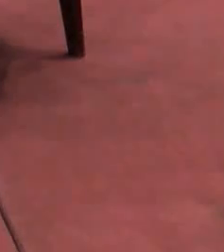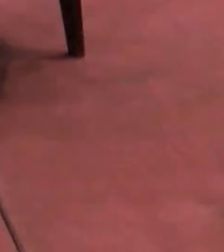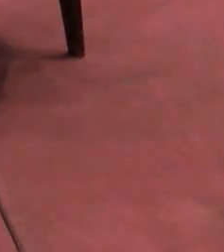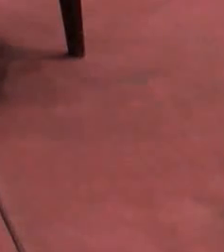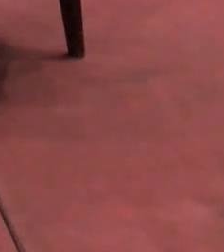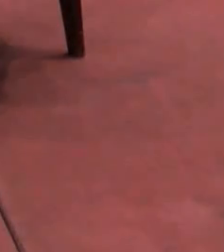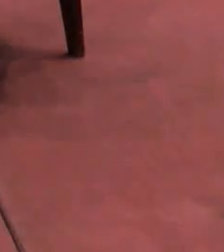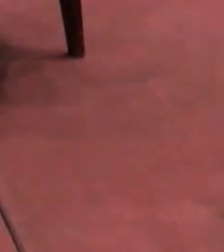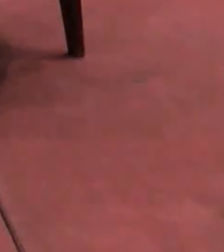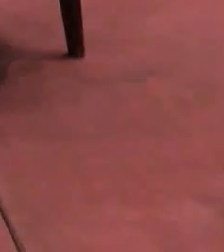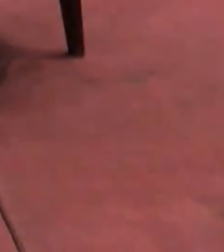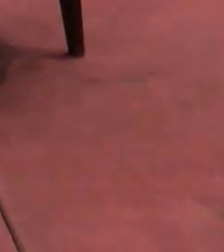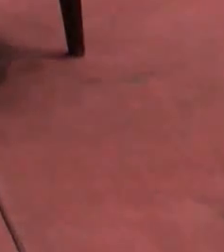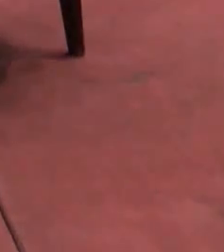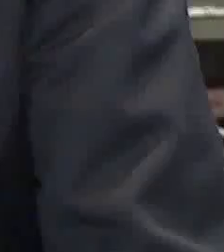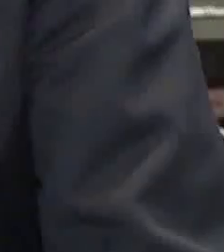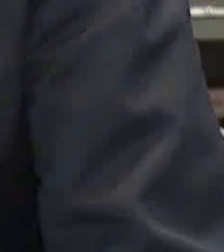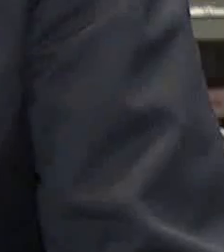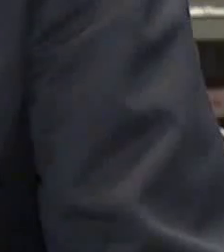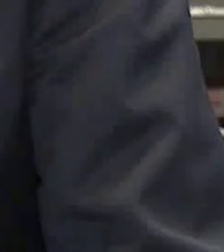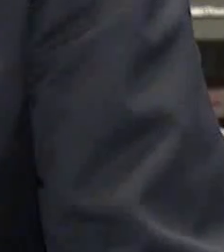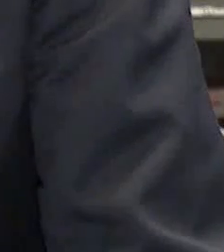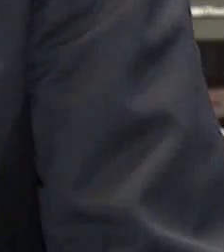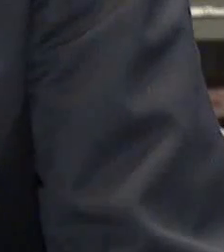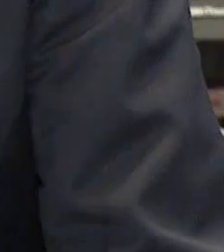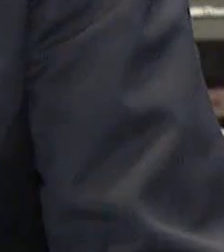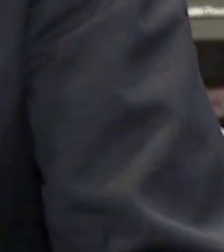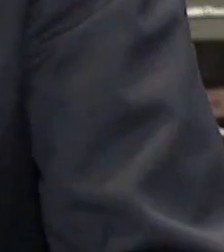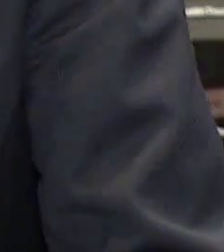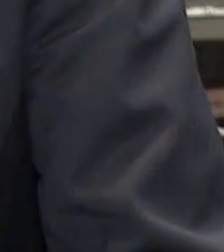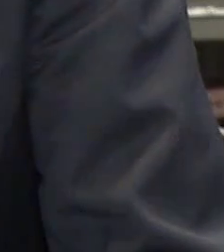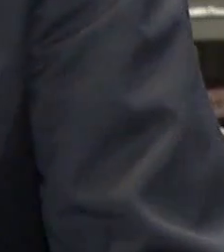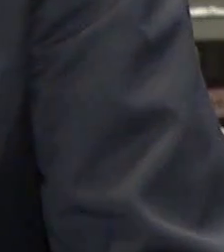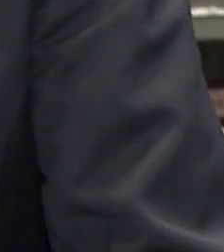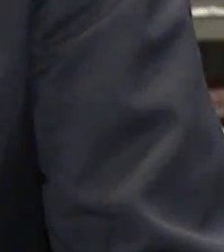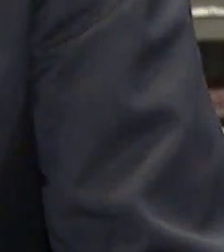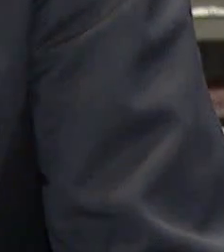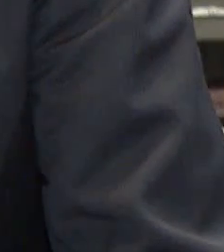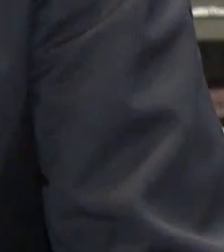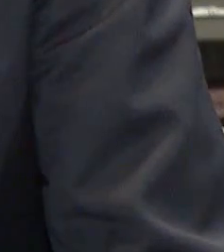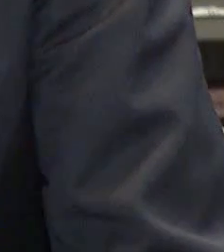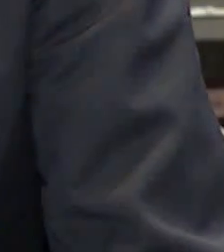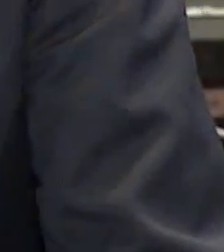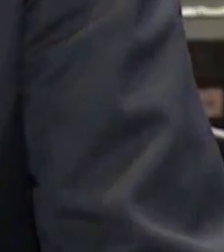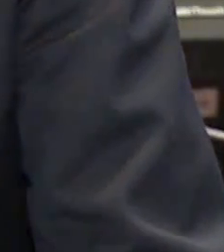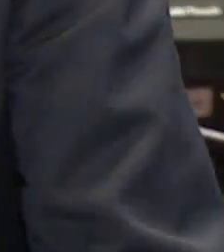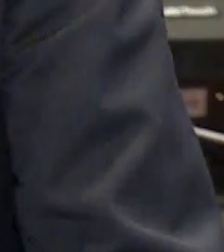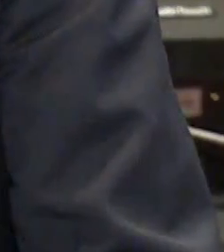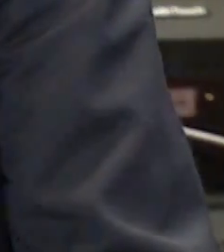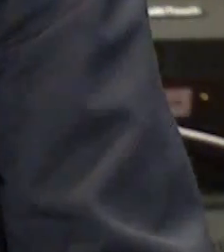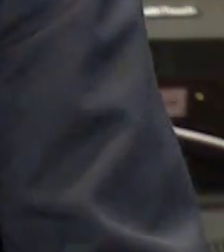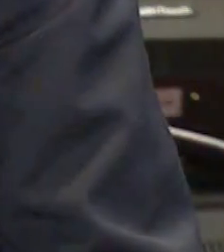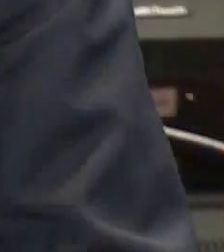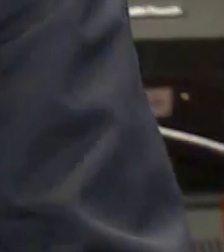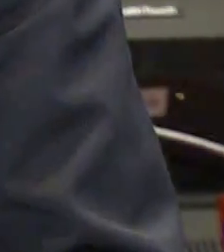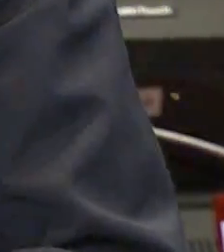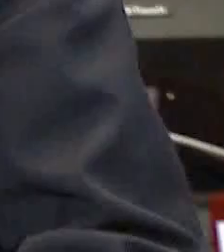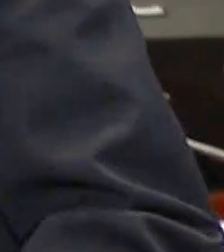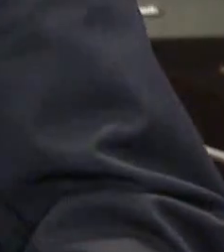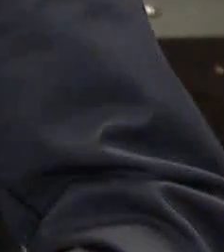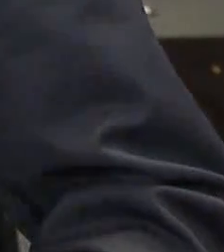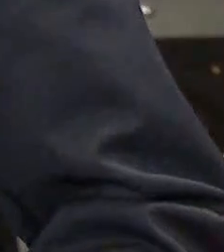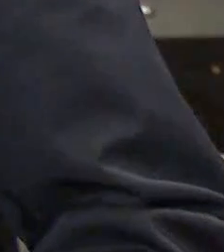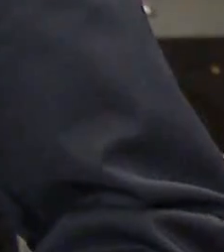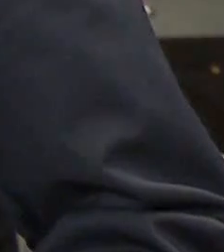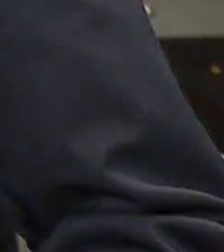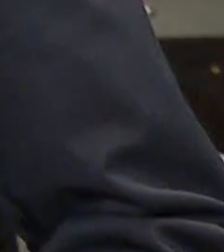de socialización, y luego ya trabajar directamente en la elaboración o reelaboración de los